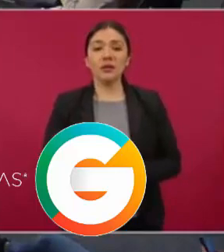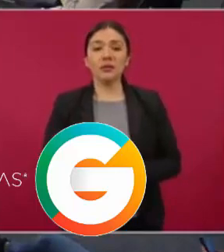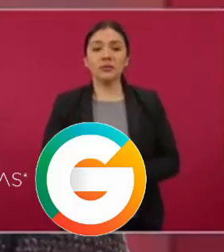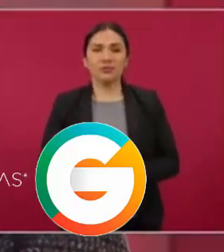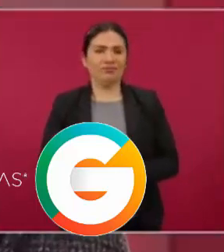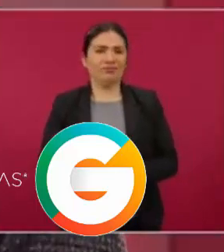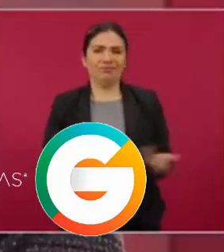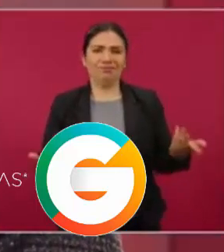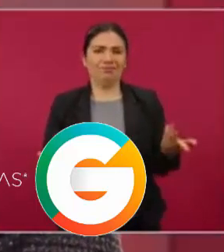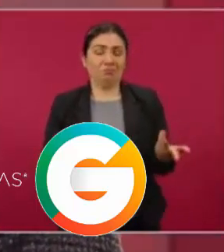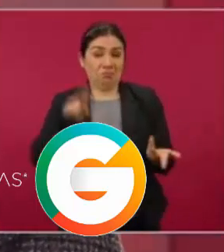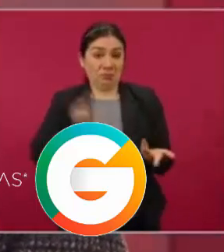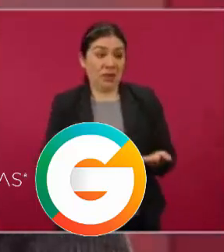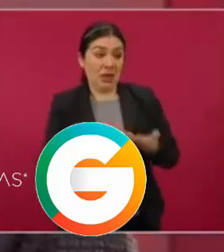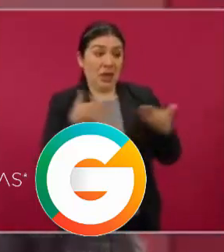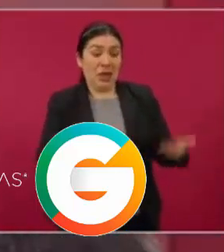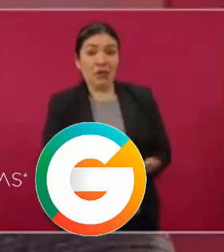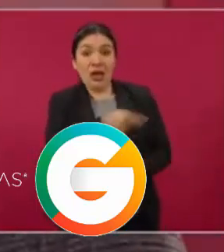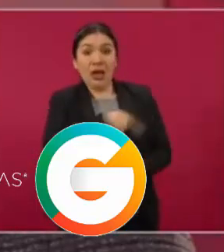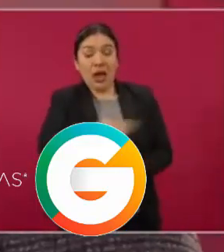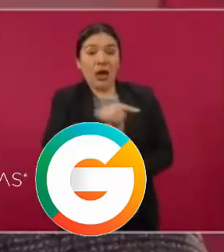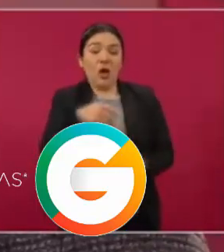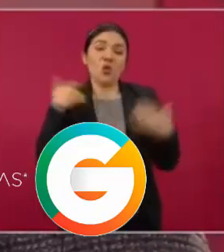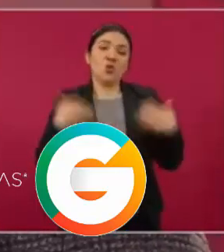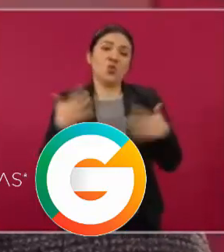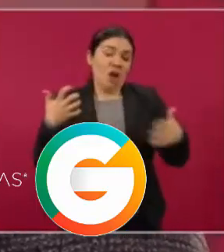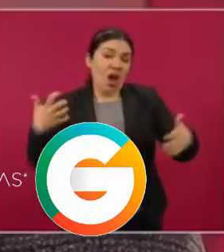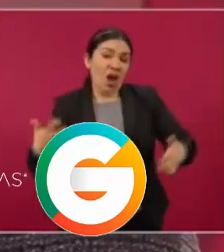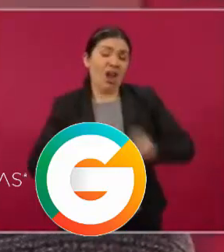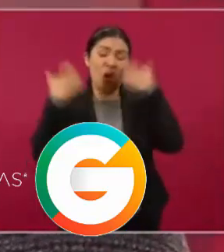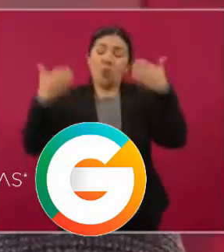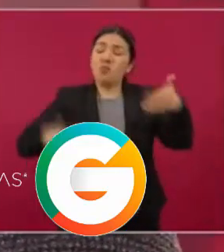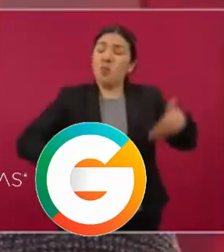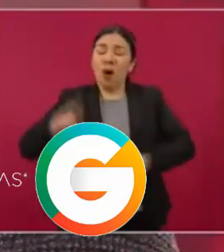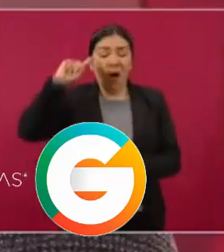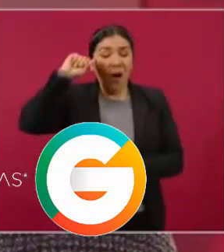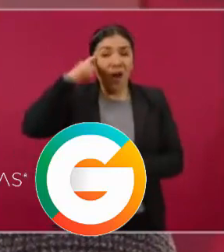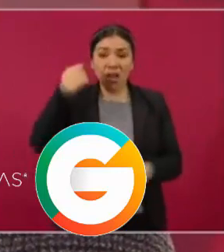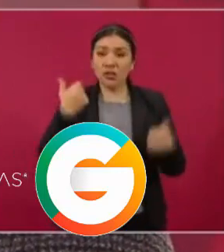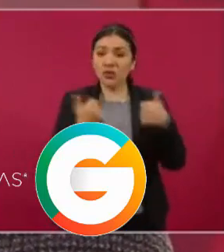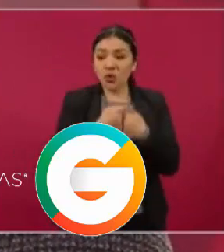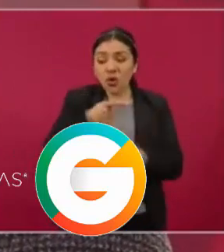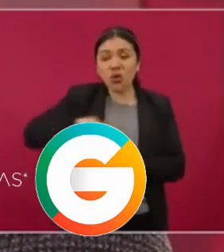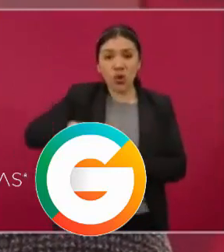muy molestos con nosotros. Recuerdo que